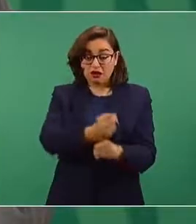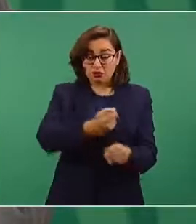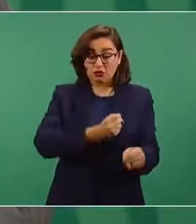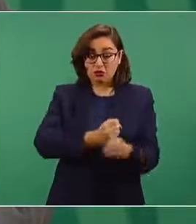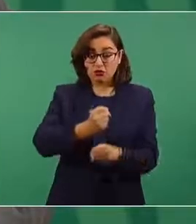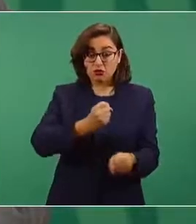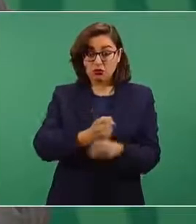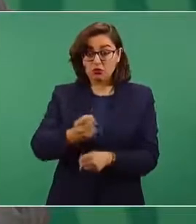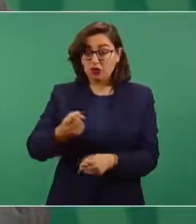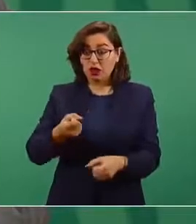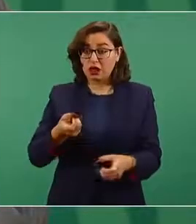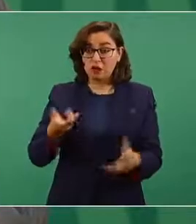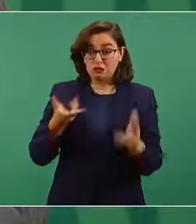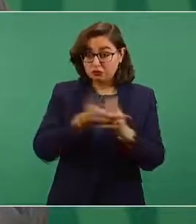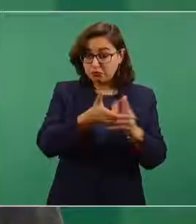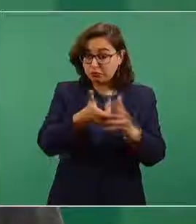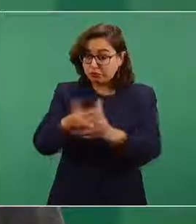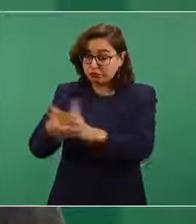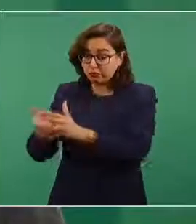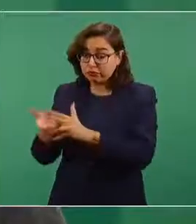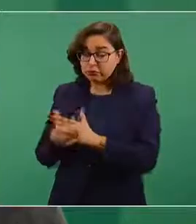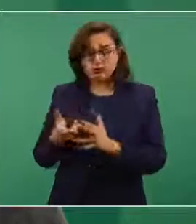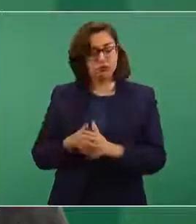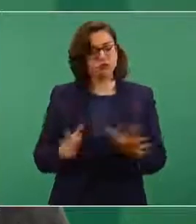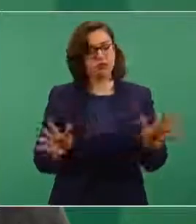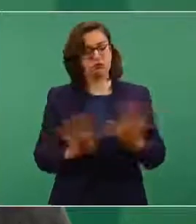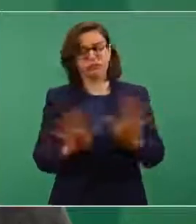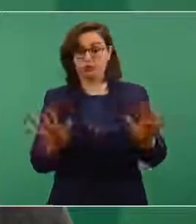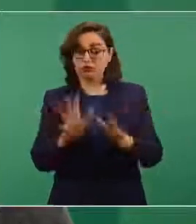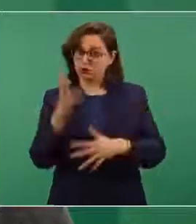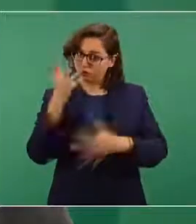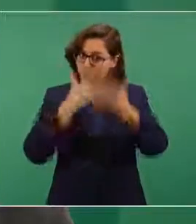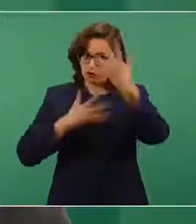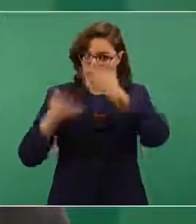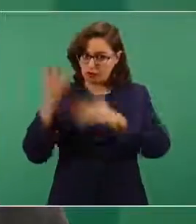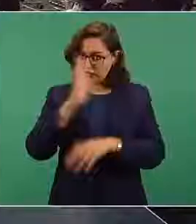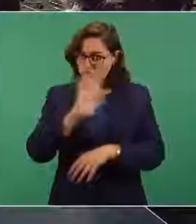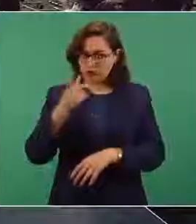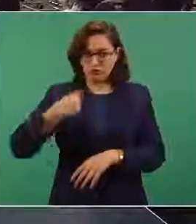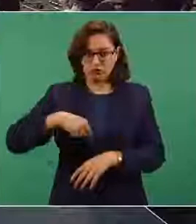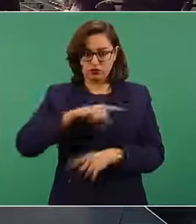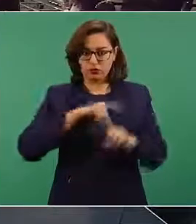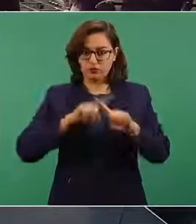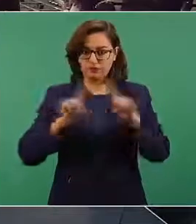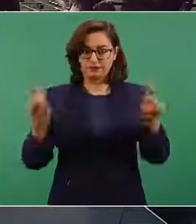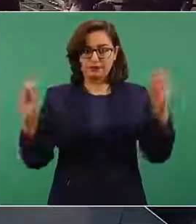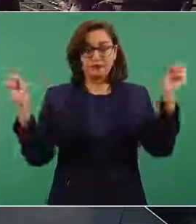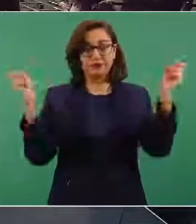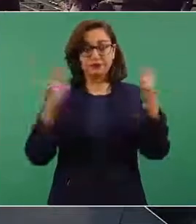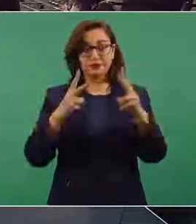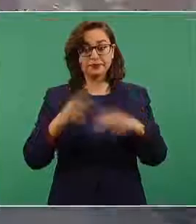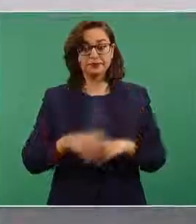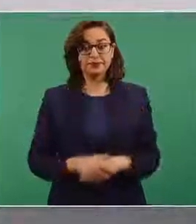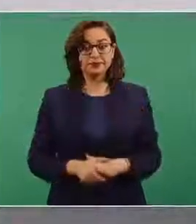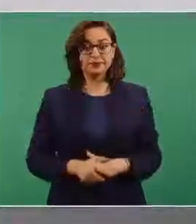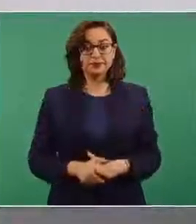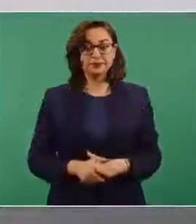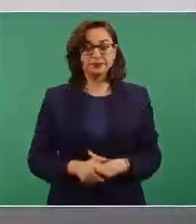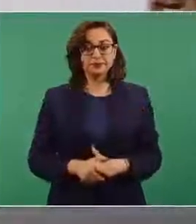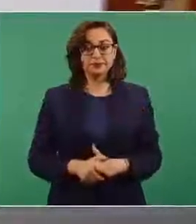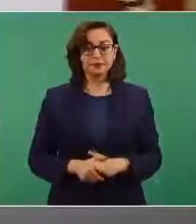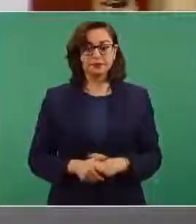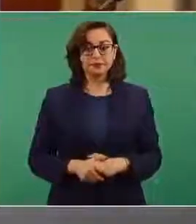torturas, masacres, no nos confundan. Bueno, nos vemos. Gracias.